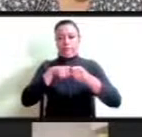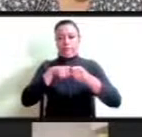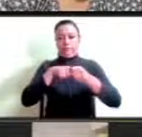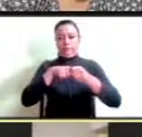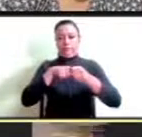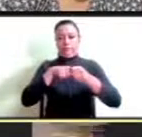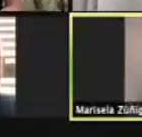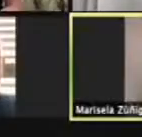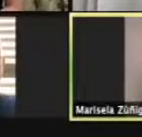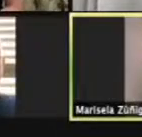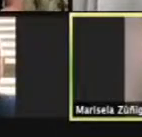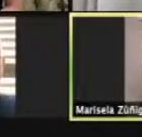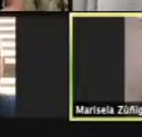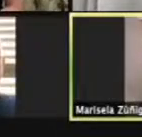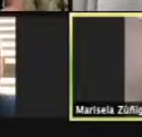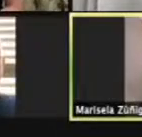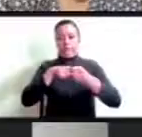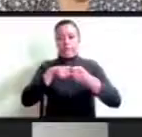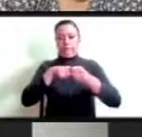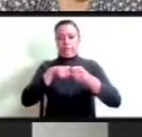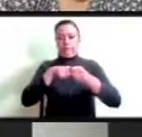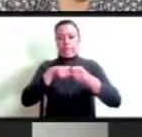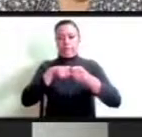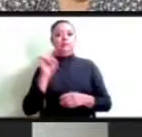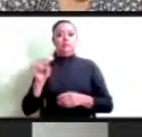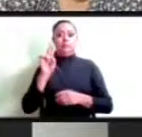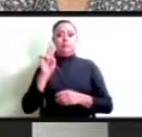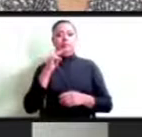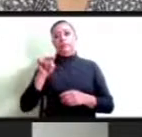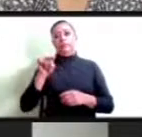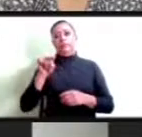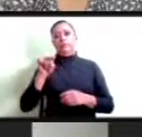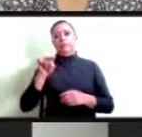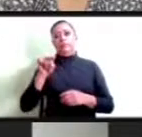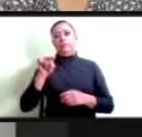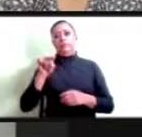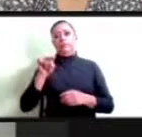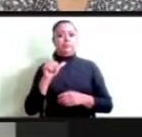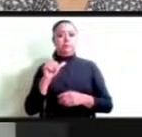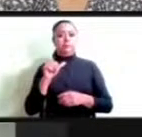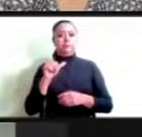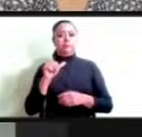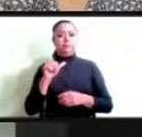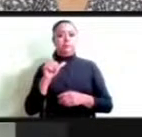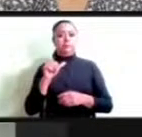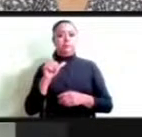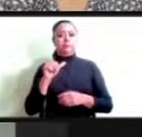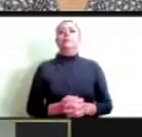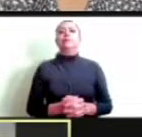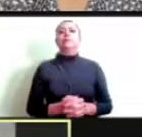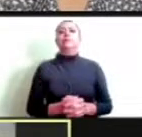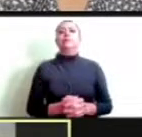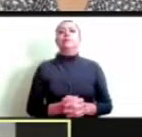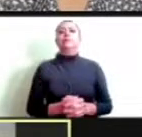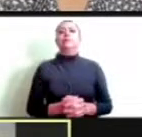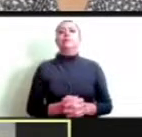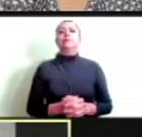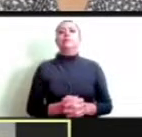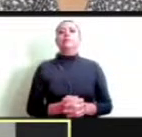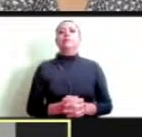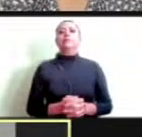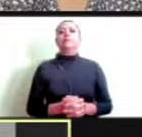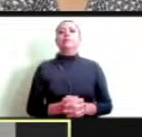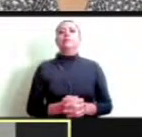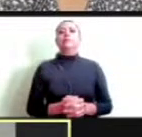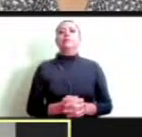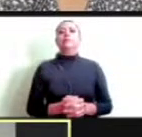Marisela Zúñiga, diputada Donají, gracias. Queda su incorporación, diputada, gracias. Quiroga Anguiano, por favor, diputada secretaria. Claro